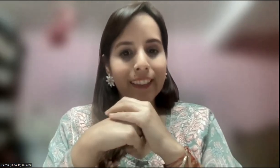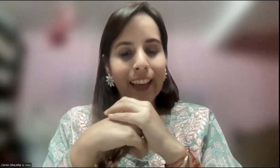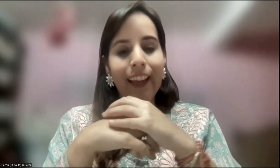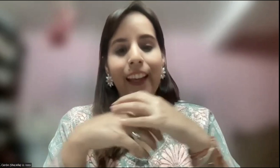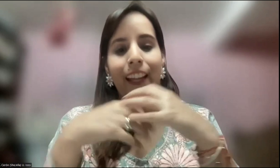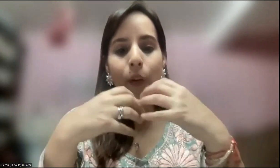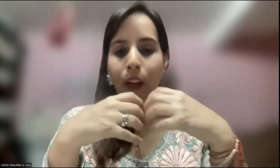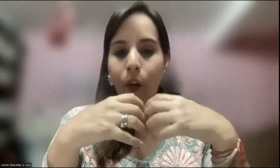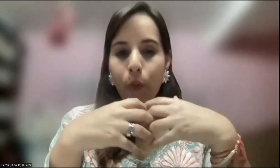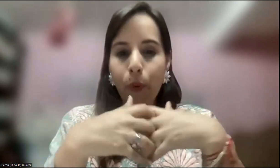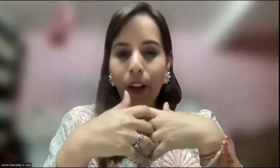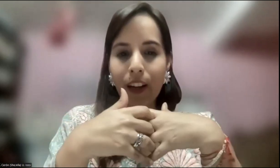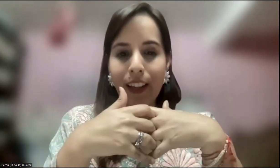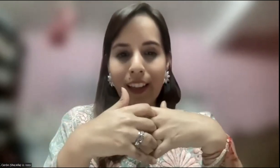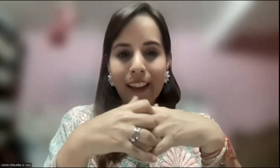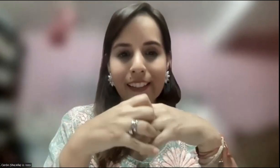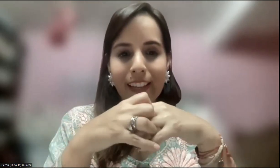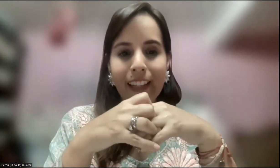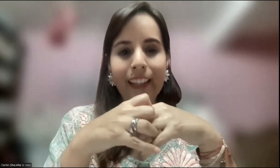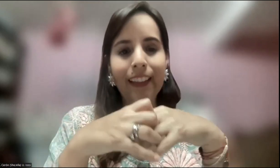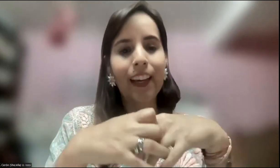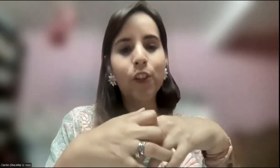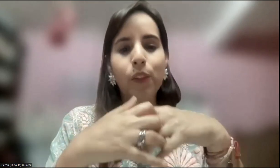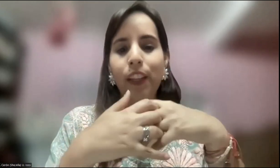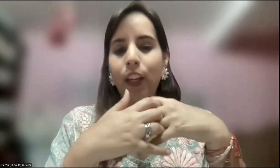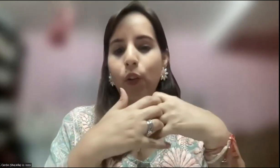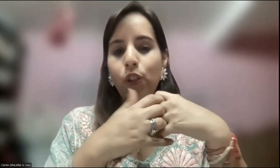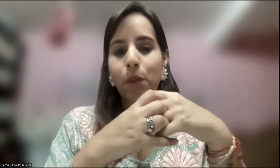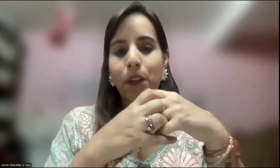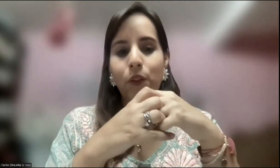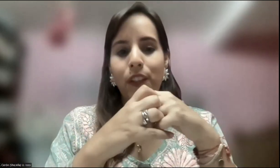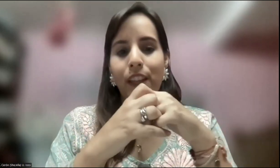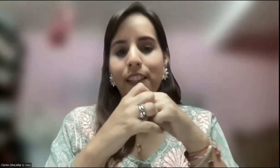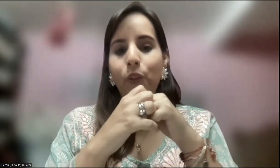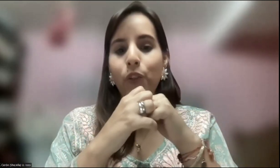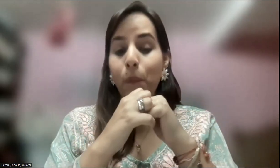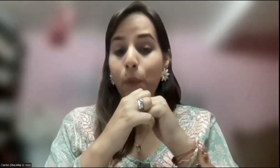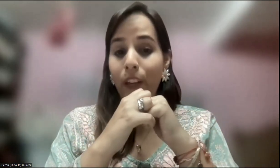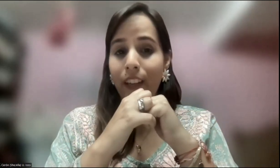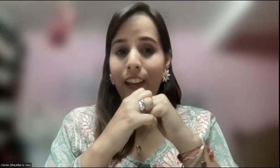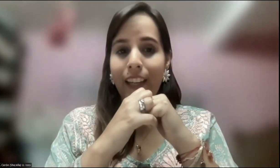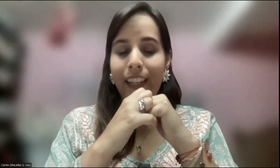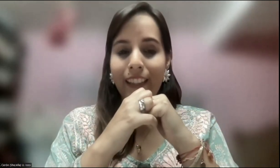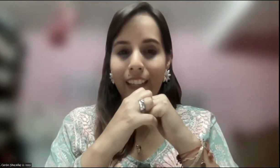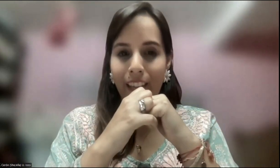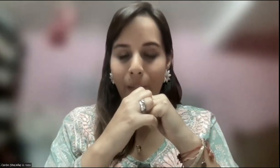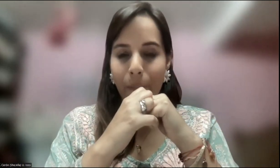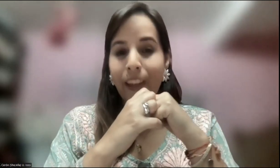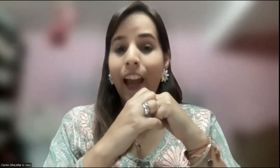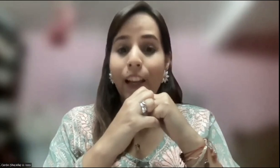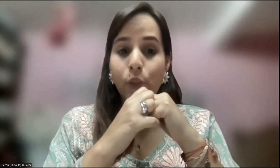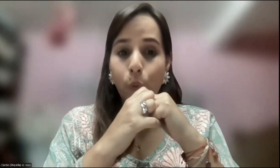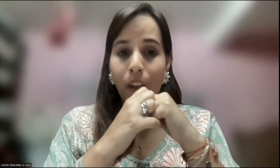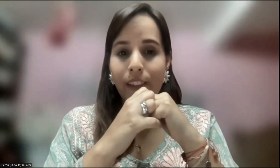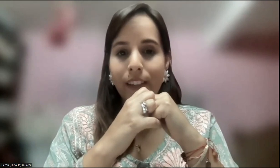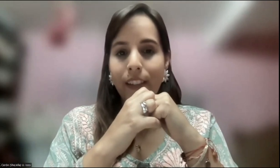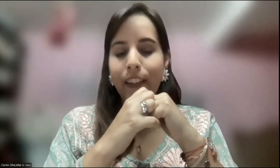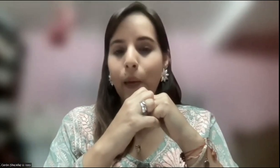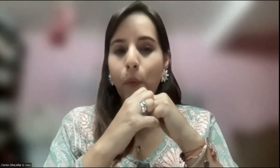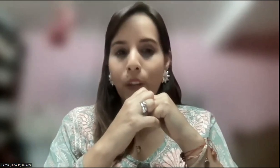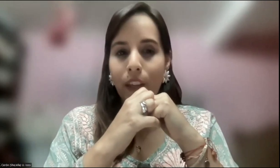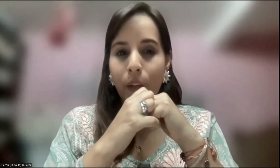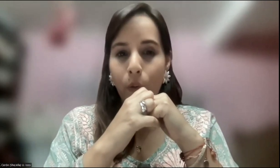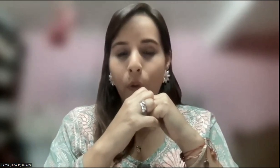encanta el lenguaje corporal la danza y el teatro y tiene conocimientos de danza contemporánea integrada a su vez